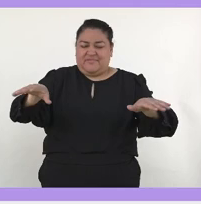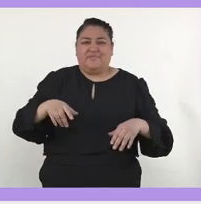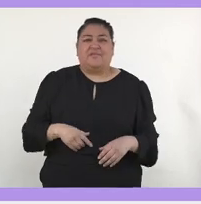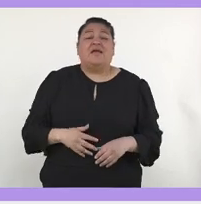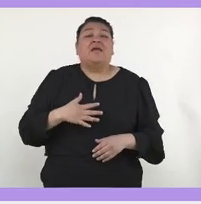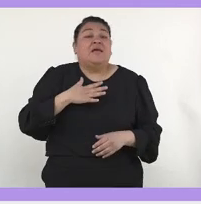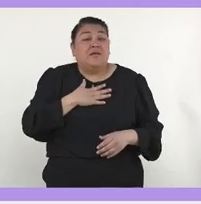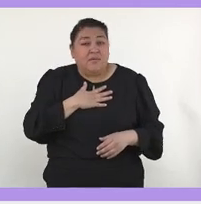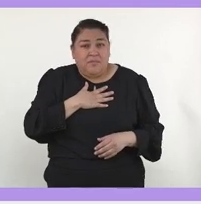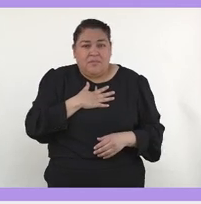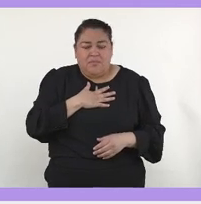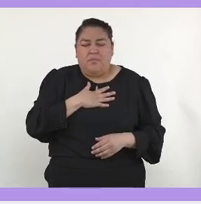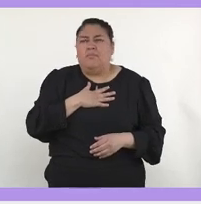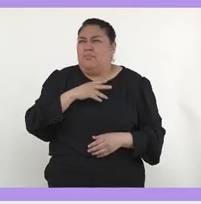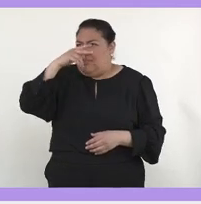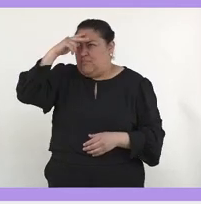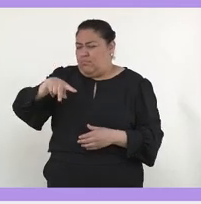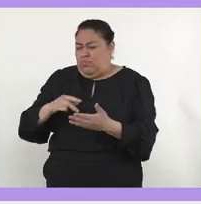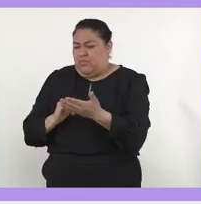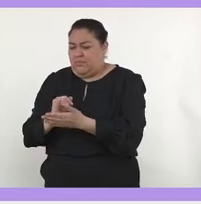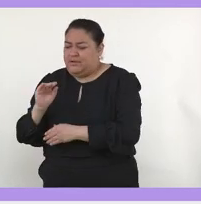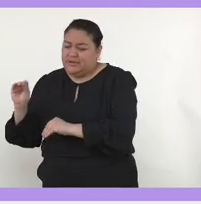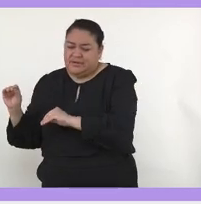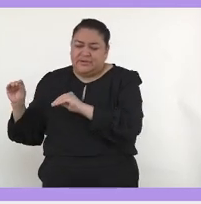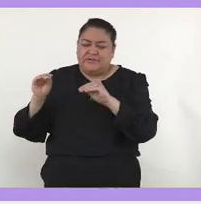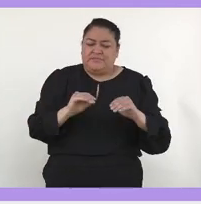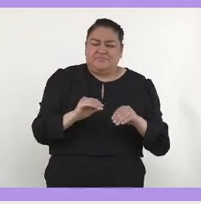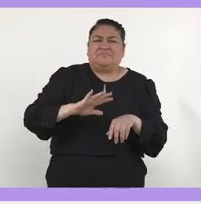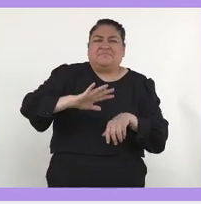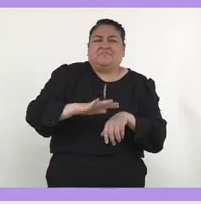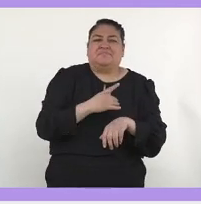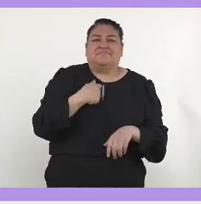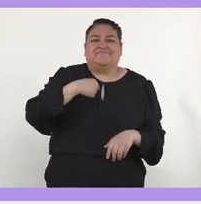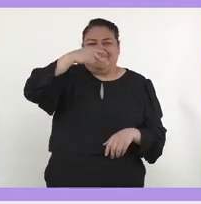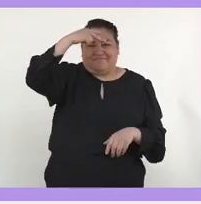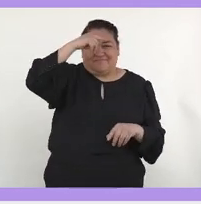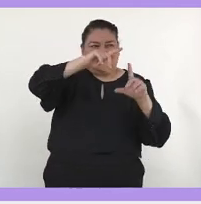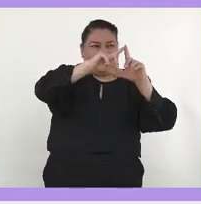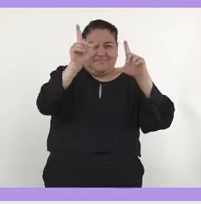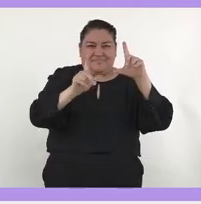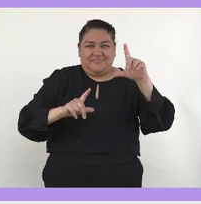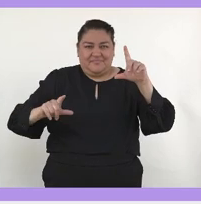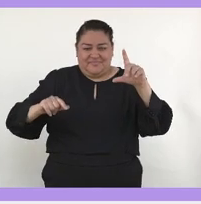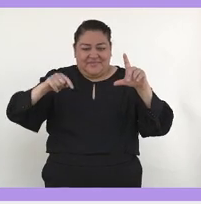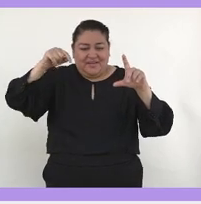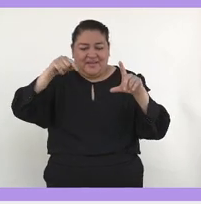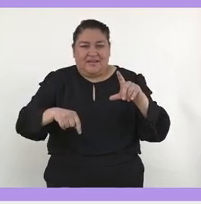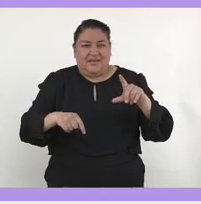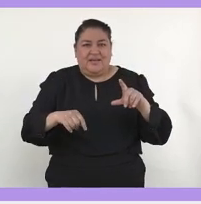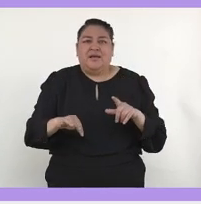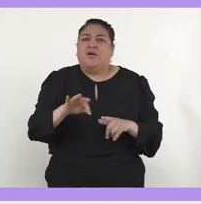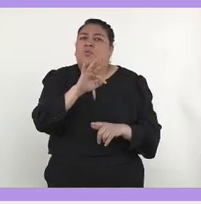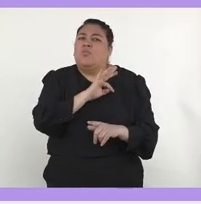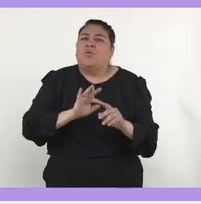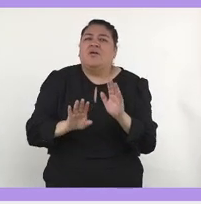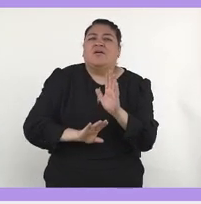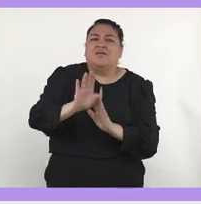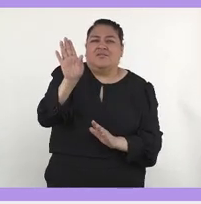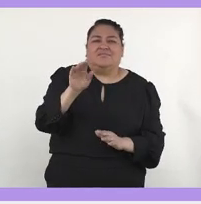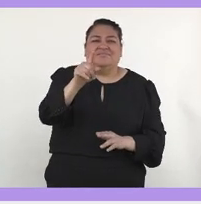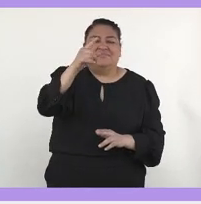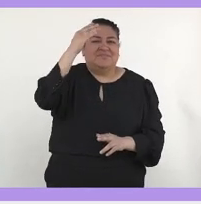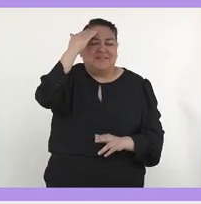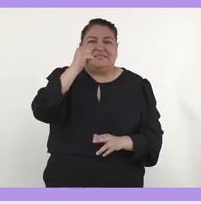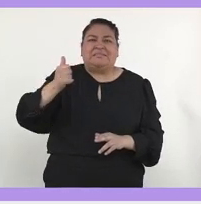yo me decido venir aquí a México es es un país que tiene todos los ingredientes para triunfar es un país de fútbol yo creo que